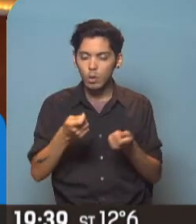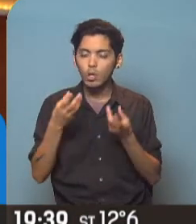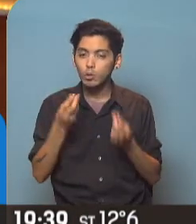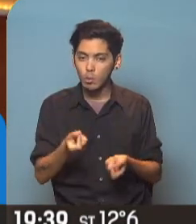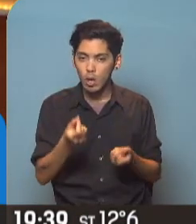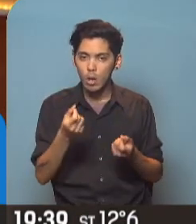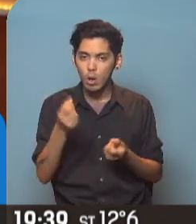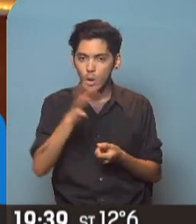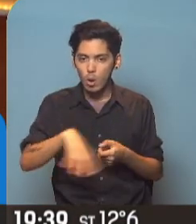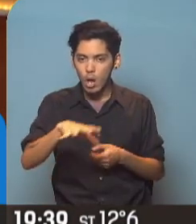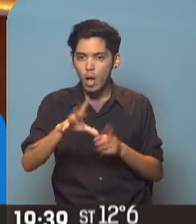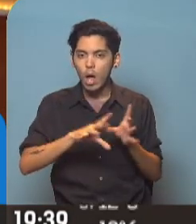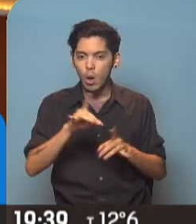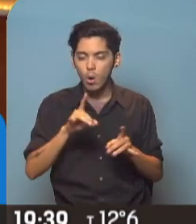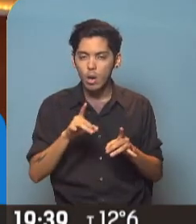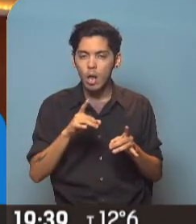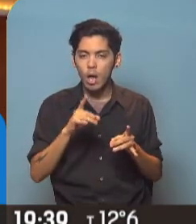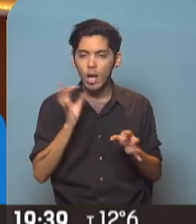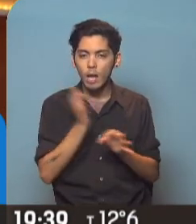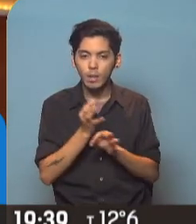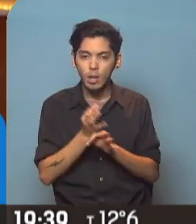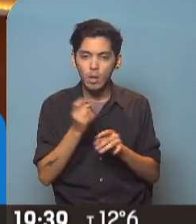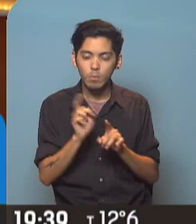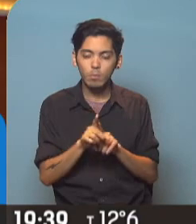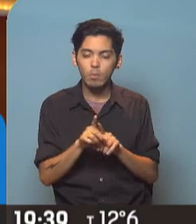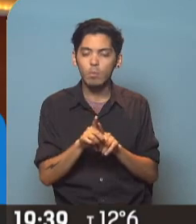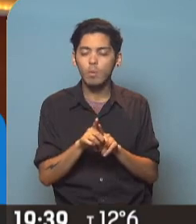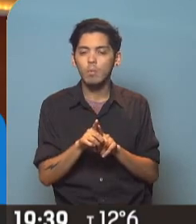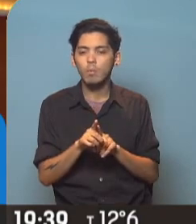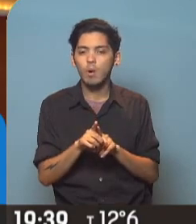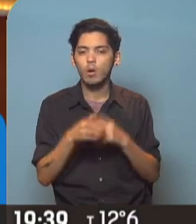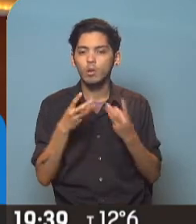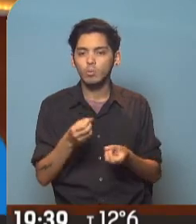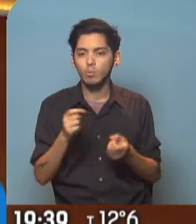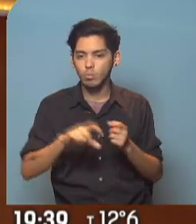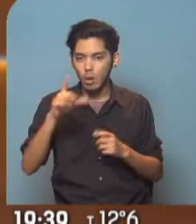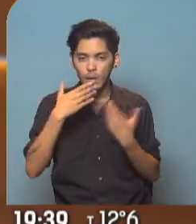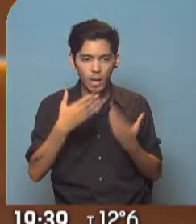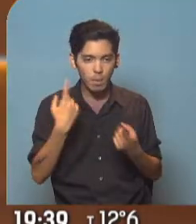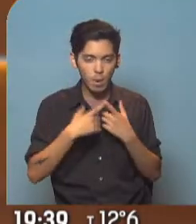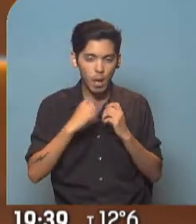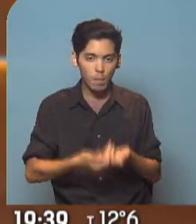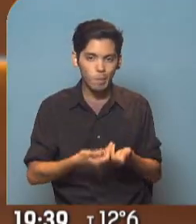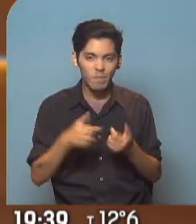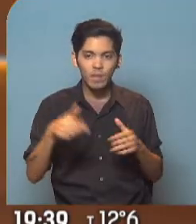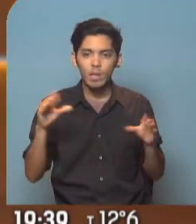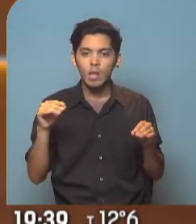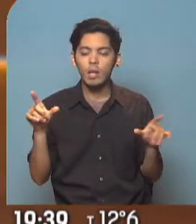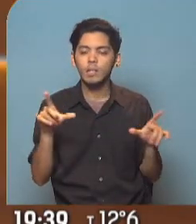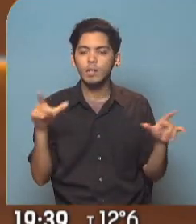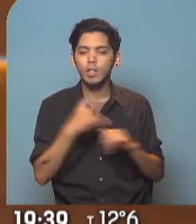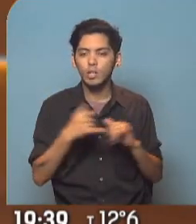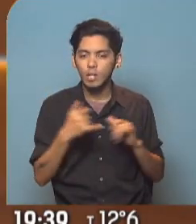tarifas más caras porque están en categorías de consumo superior sergio muchas gracias por habernos acompañado esta noche que en la edición central de televisión